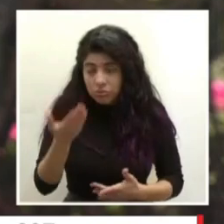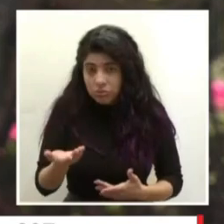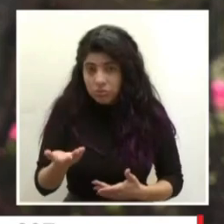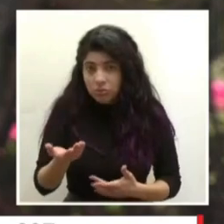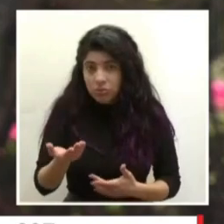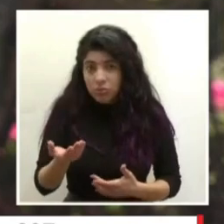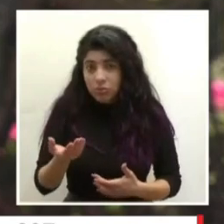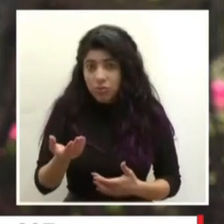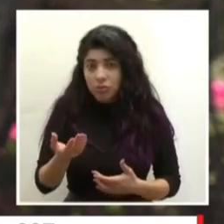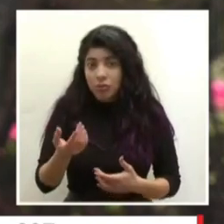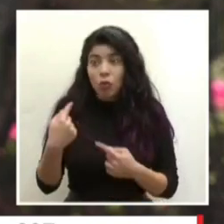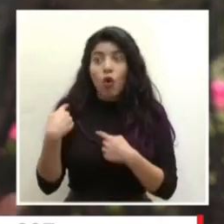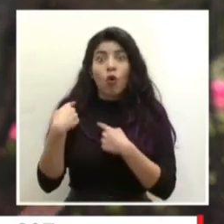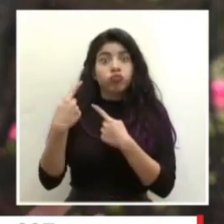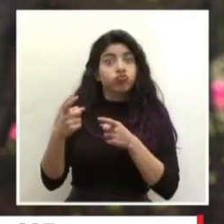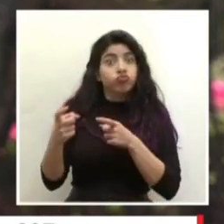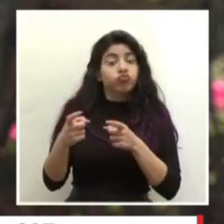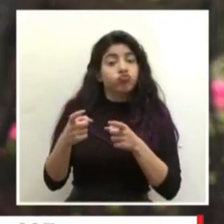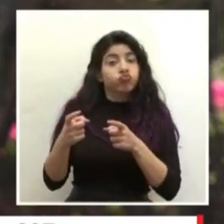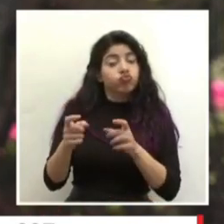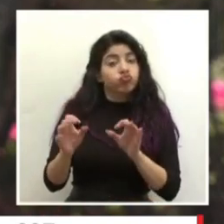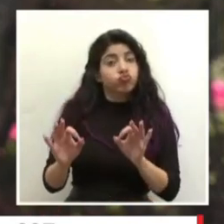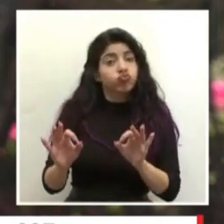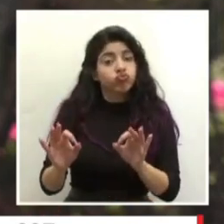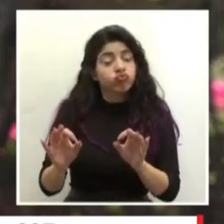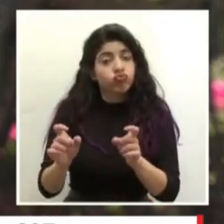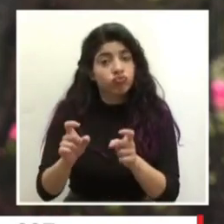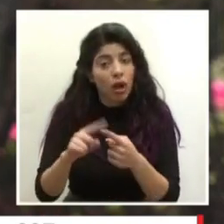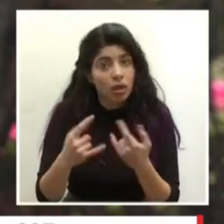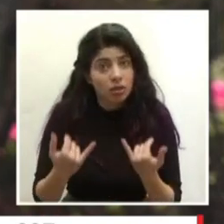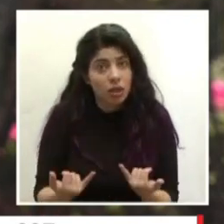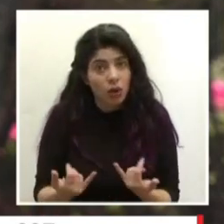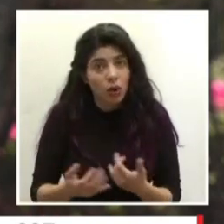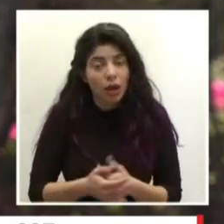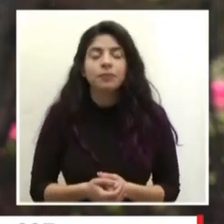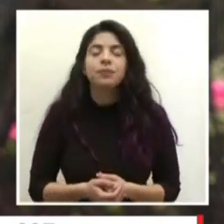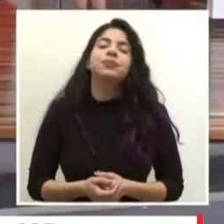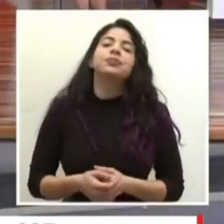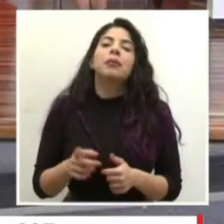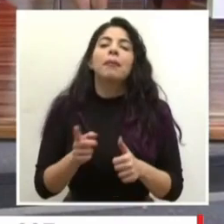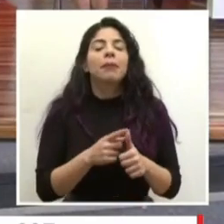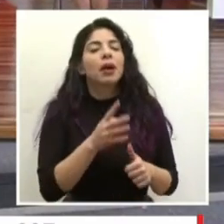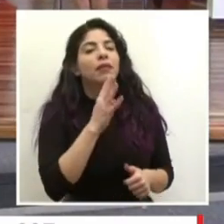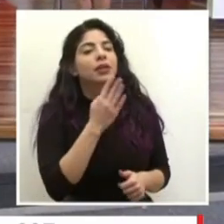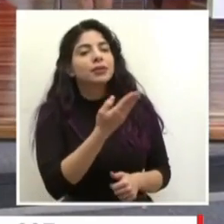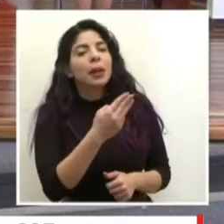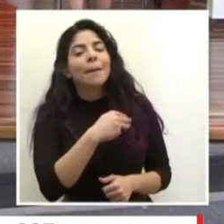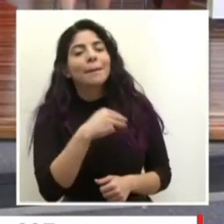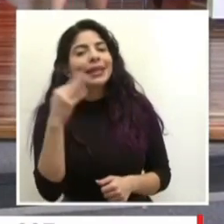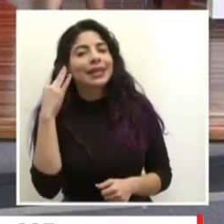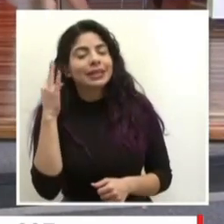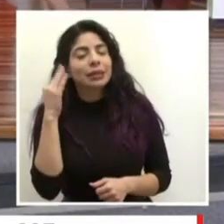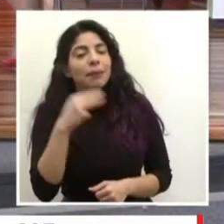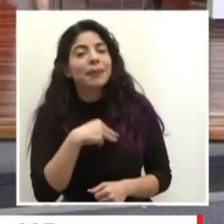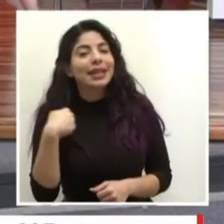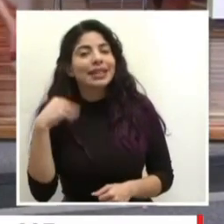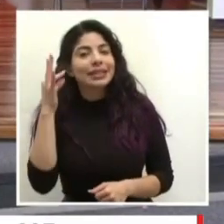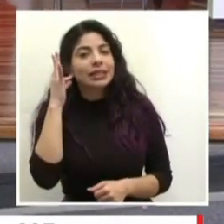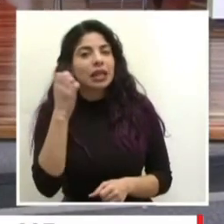de lo controlado que ha estado relativamente hasta ahora? Escuchamos primero a la ministra de Trabajo